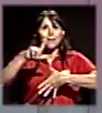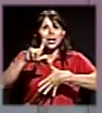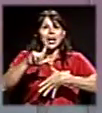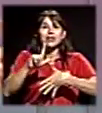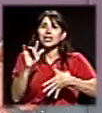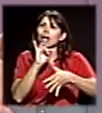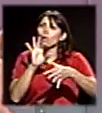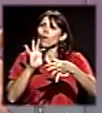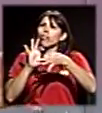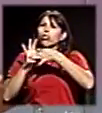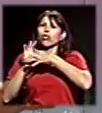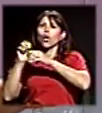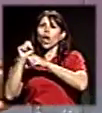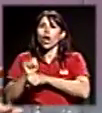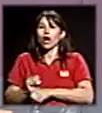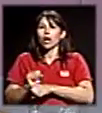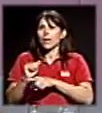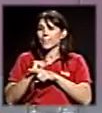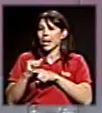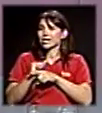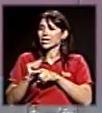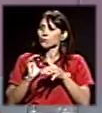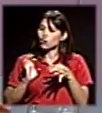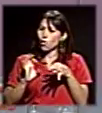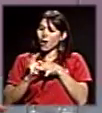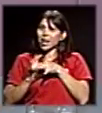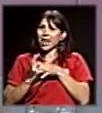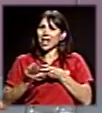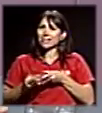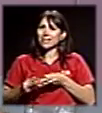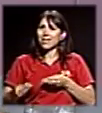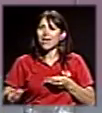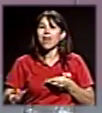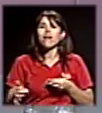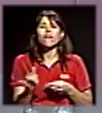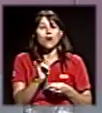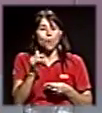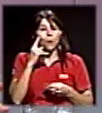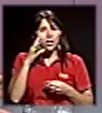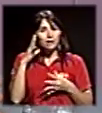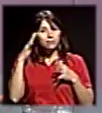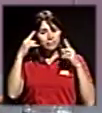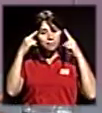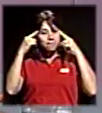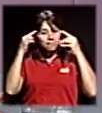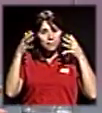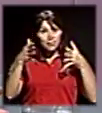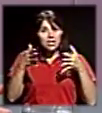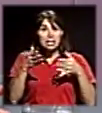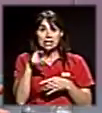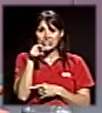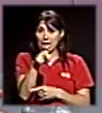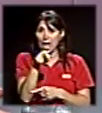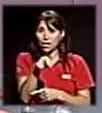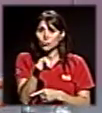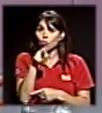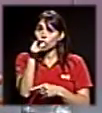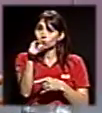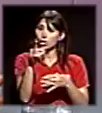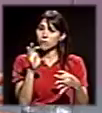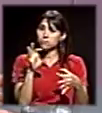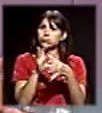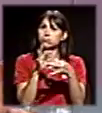en prácticas muy conectadas a la tierra contemplación de contemplación y demás si eso es lo que te funciona